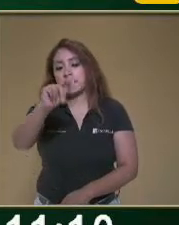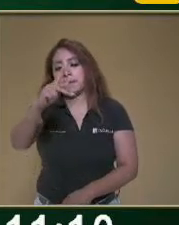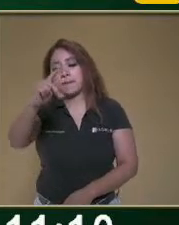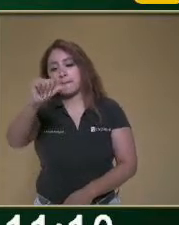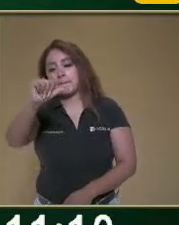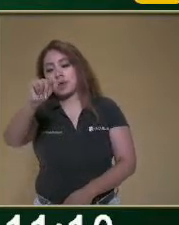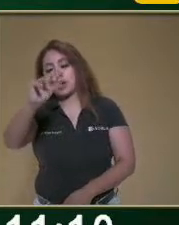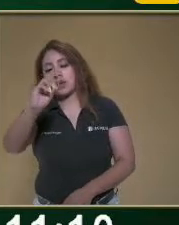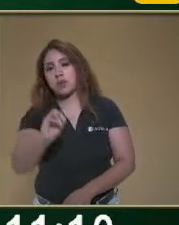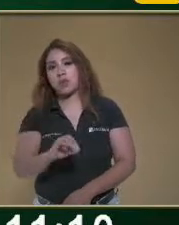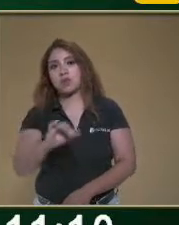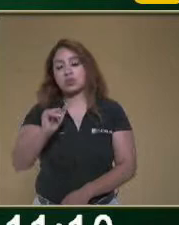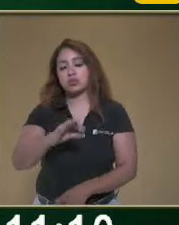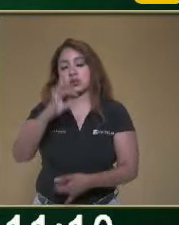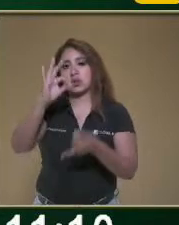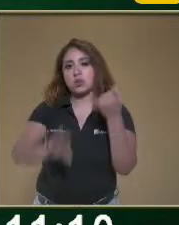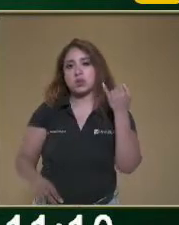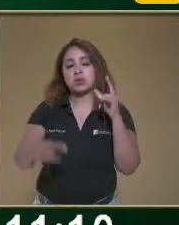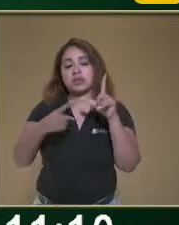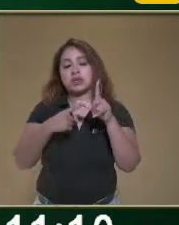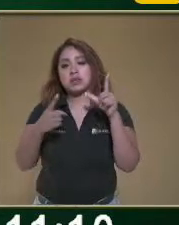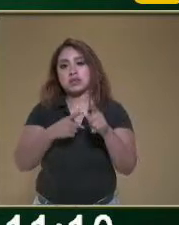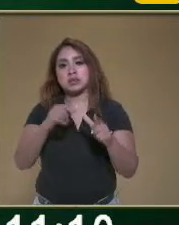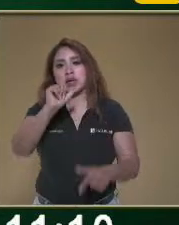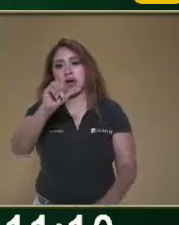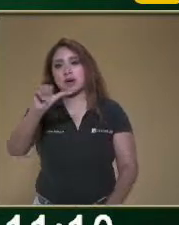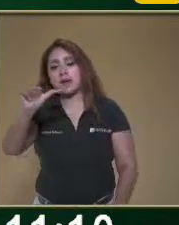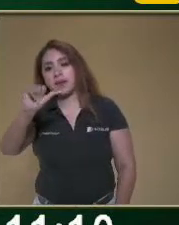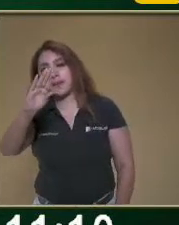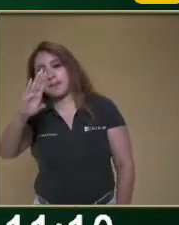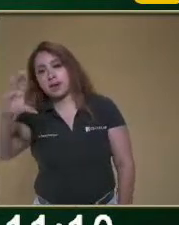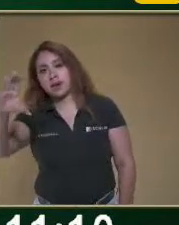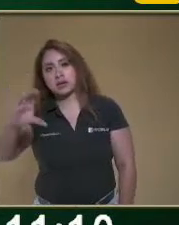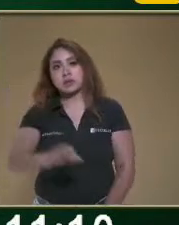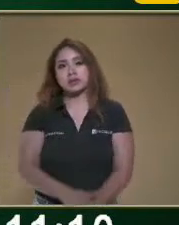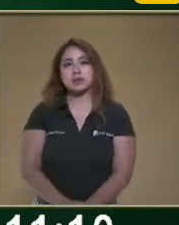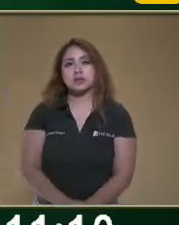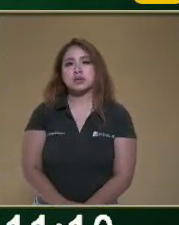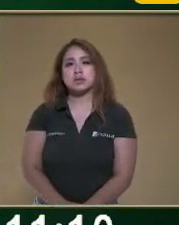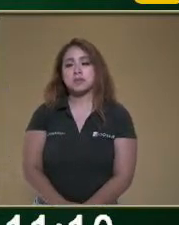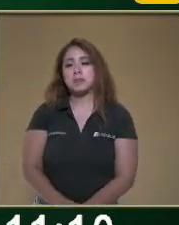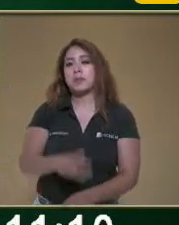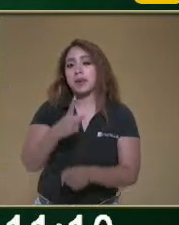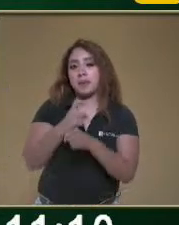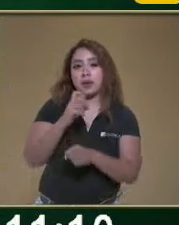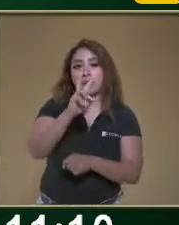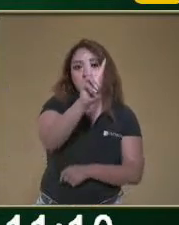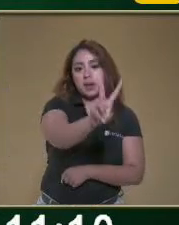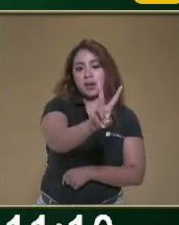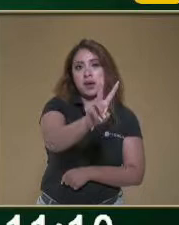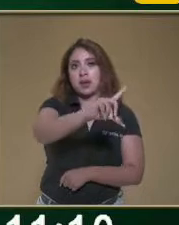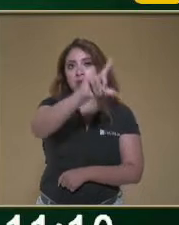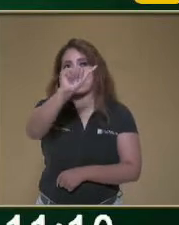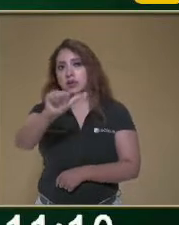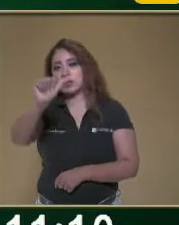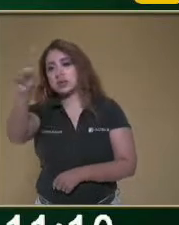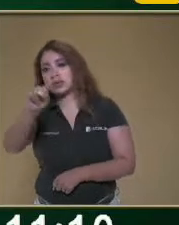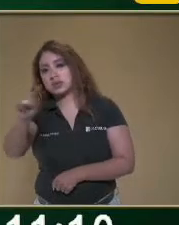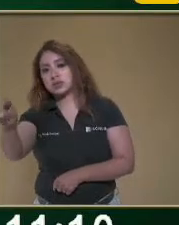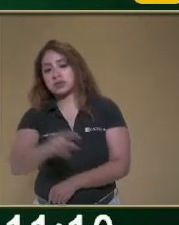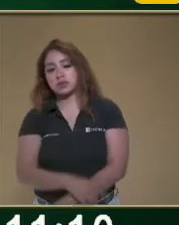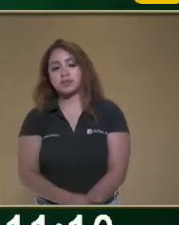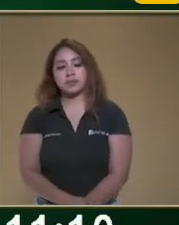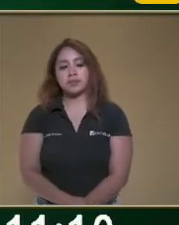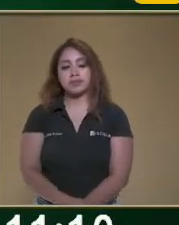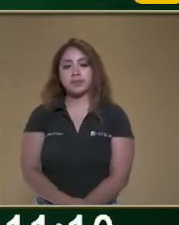nuestro alfabeto. Sí, Verónica y Zac, y primero está la V de Verónica y después está la Z de